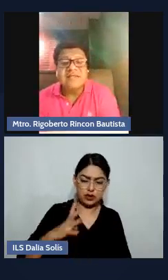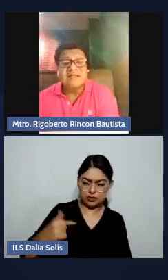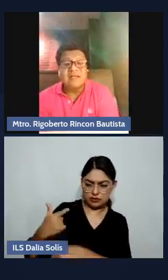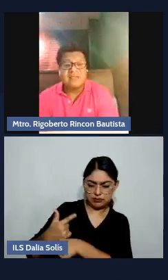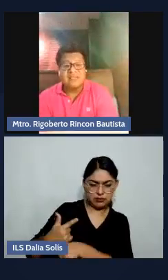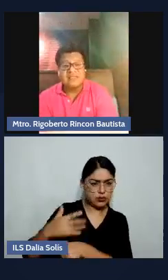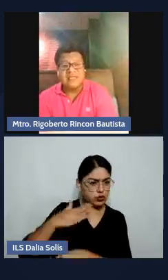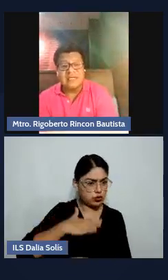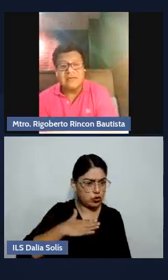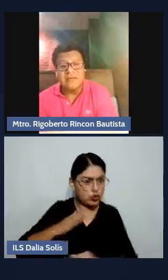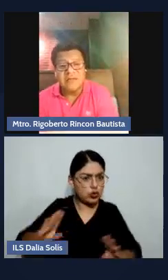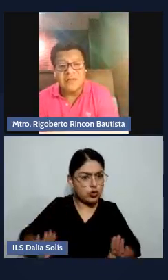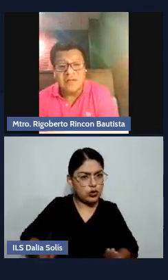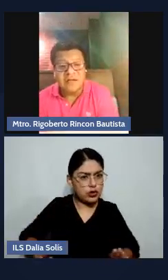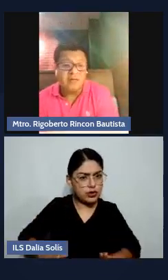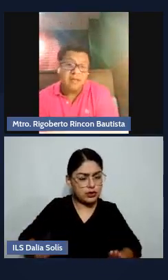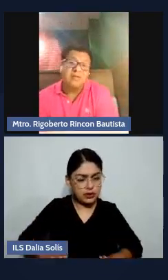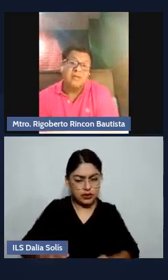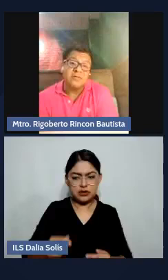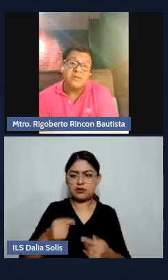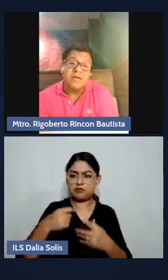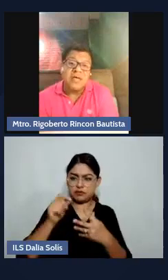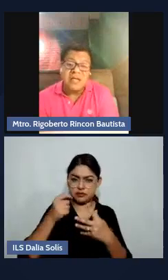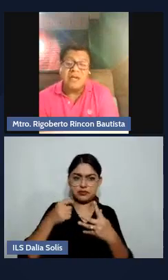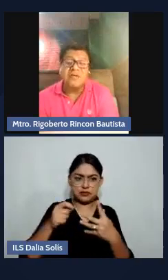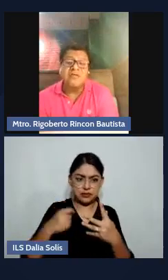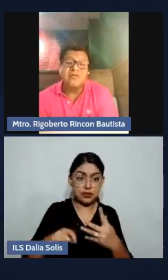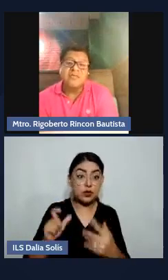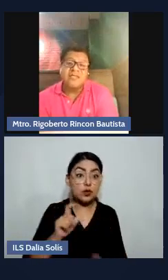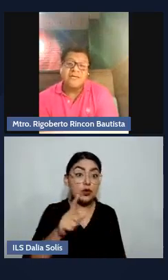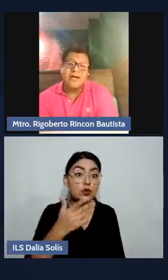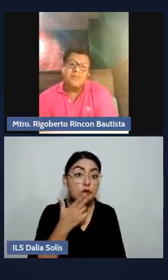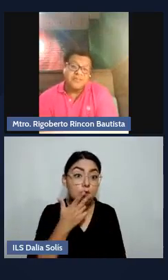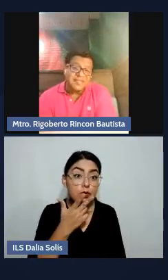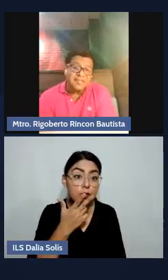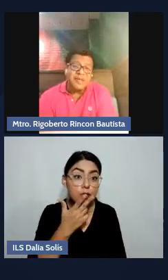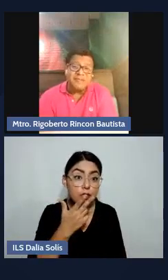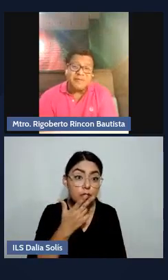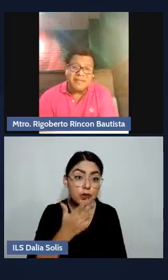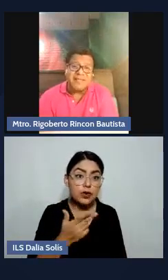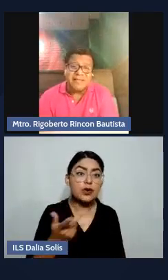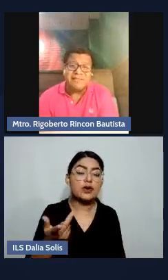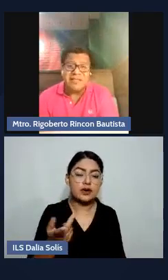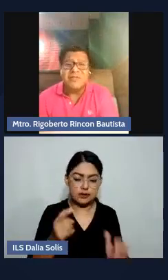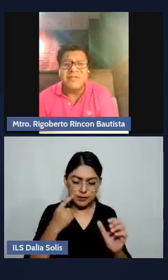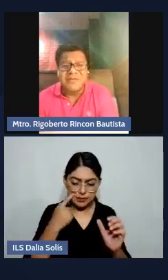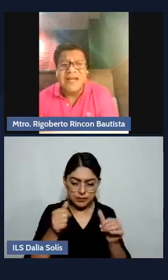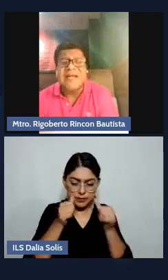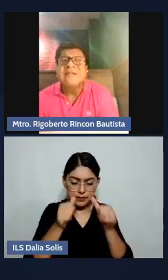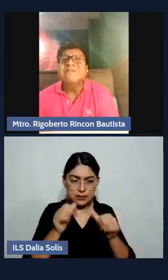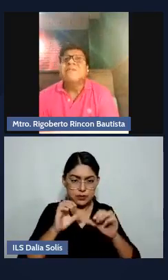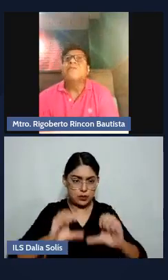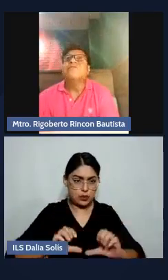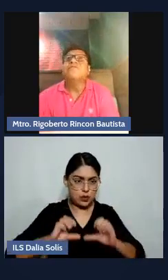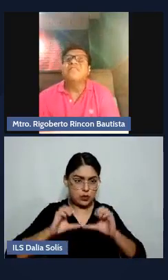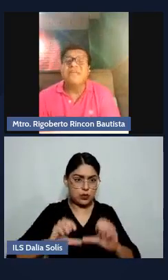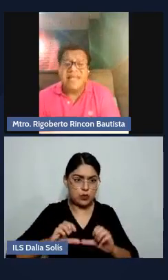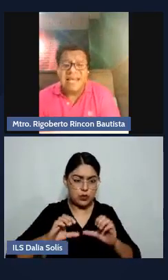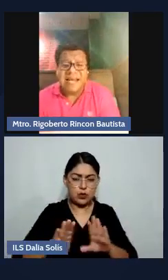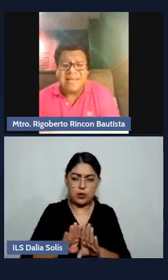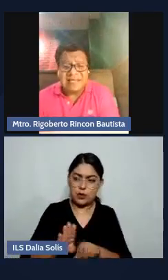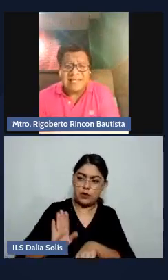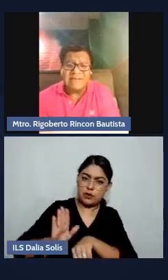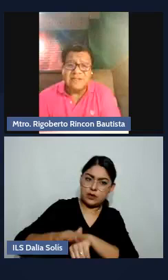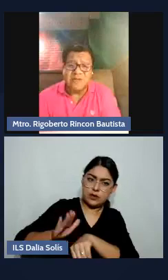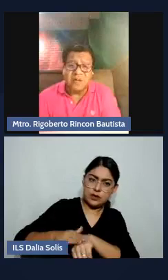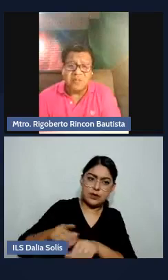características al momento del consumo de tabaco, pues sí es bien importante empezar a observar como un sistema de alarma que tal vez tu cuerpo